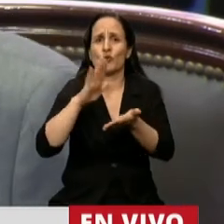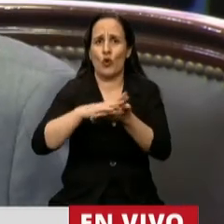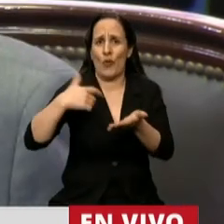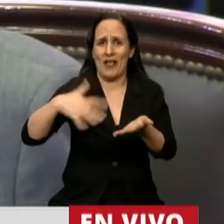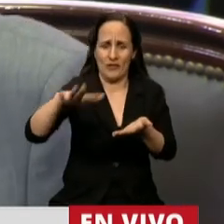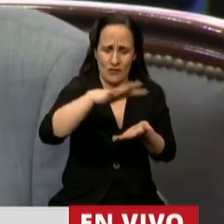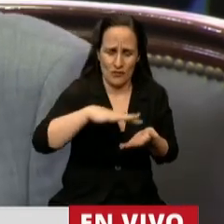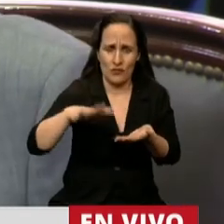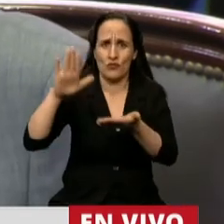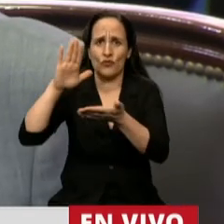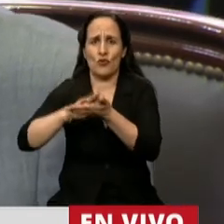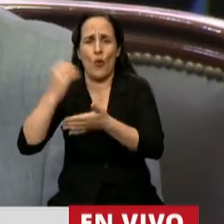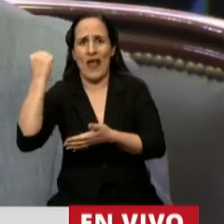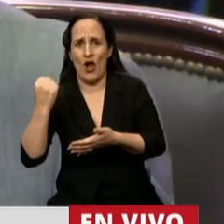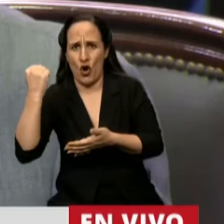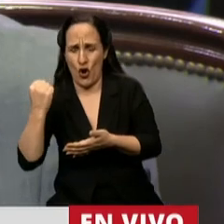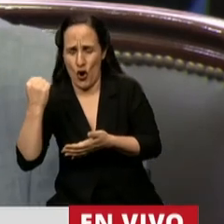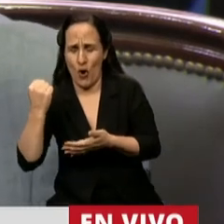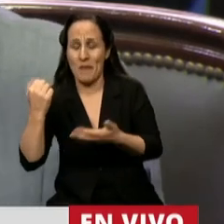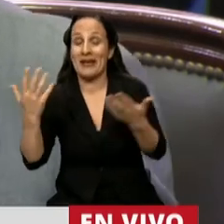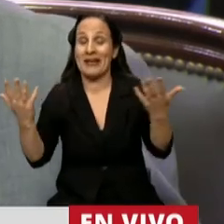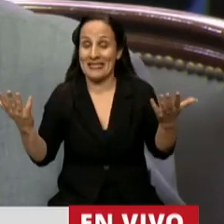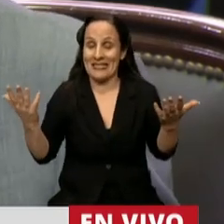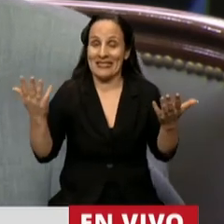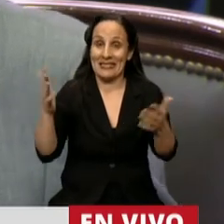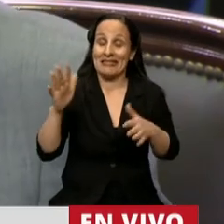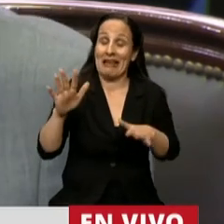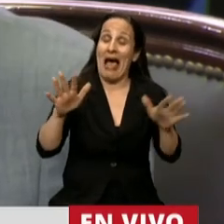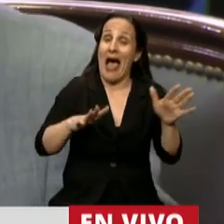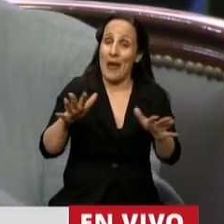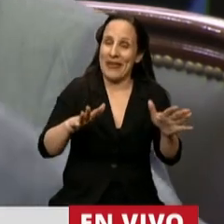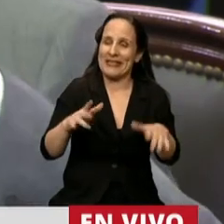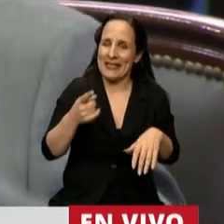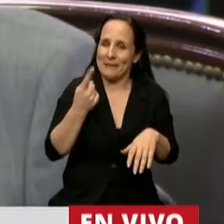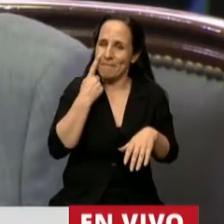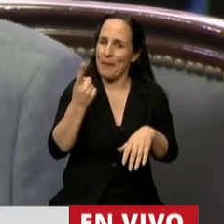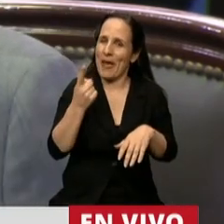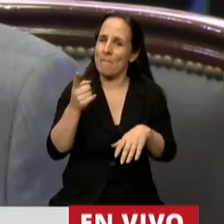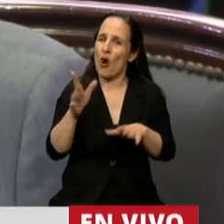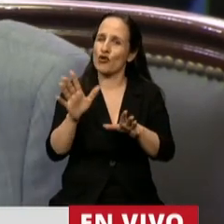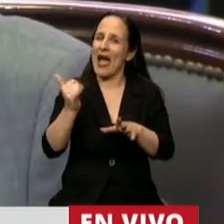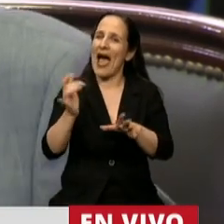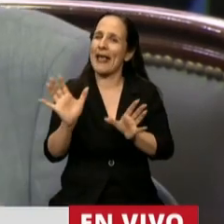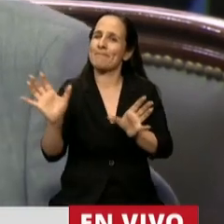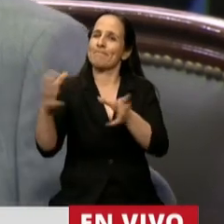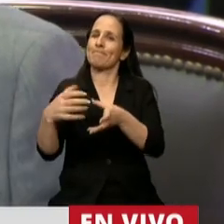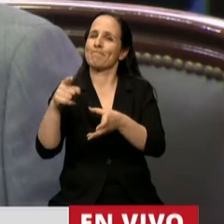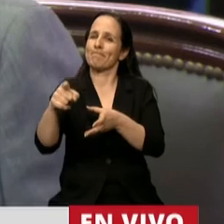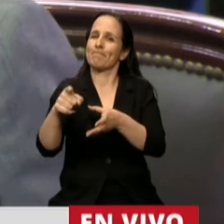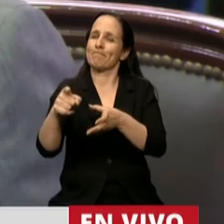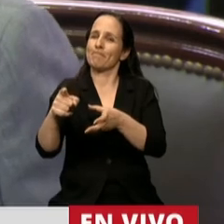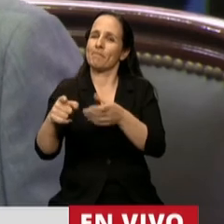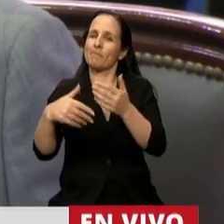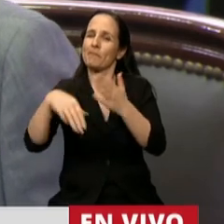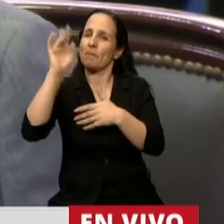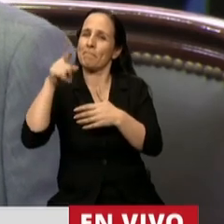cuestiones económicas. Y lamentablemente a veces tenemos que ver que determinados sectores duros, entre comillas, de los grandes